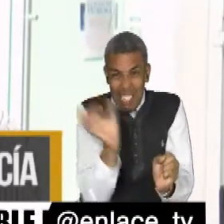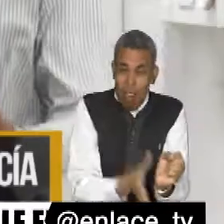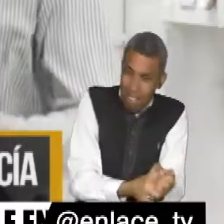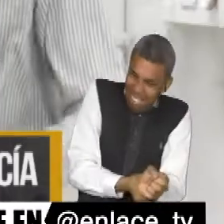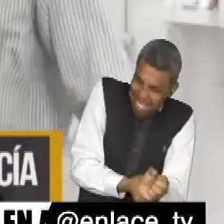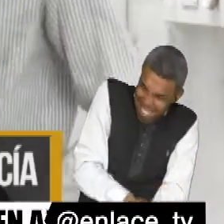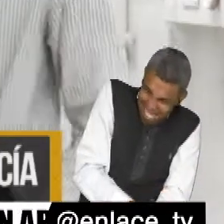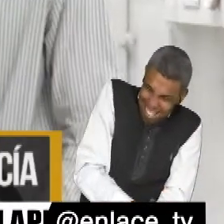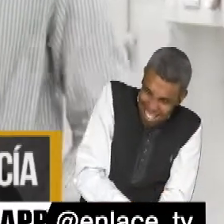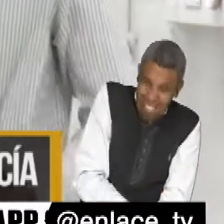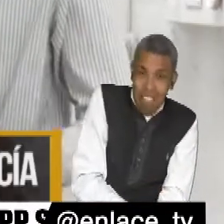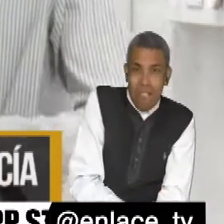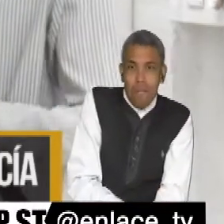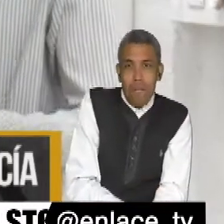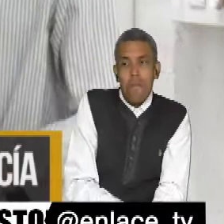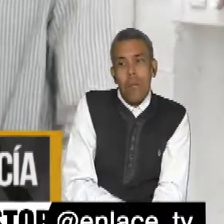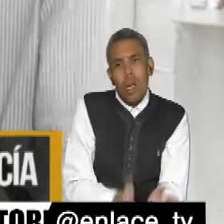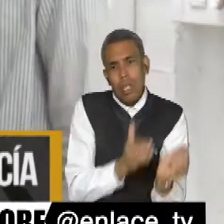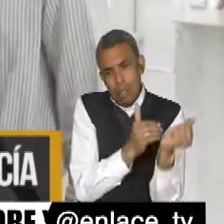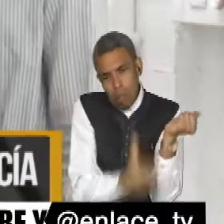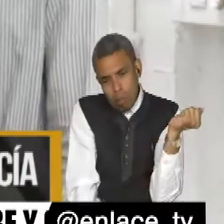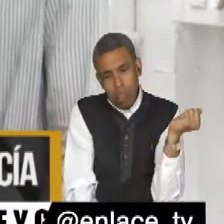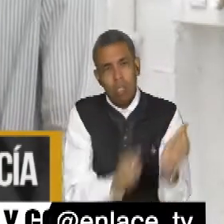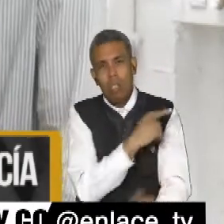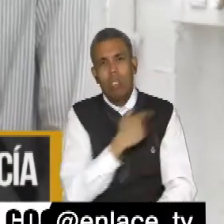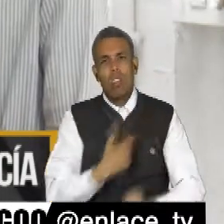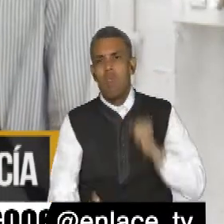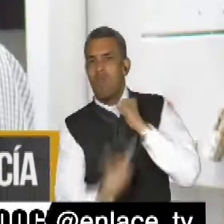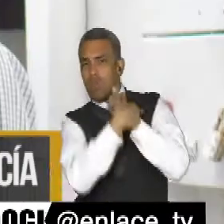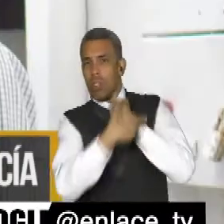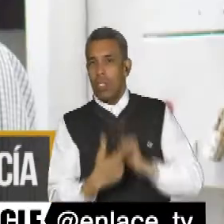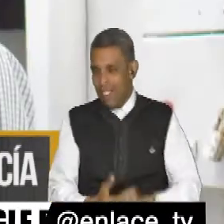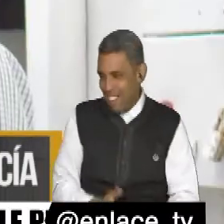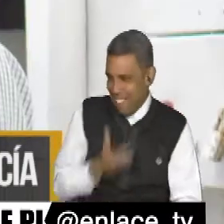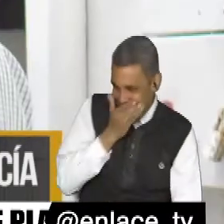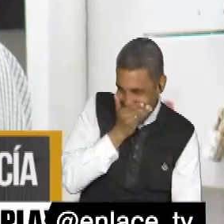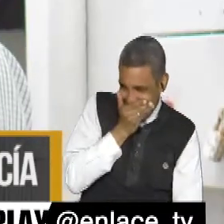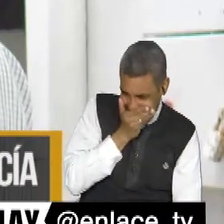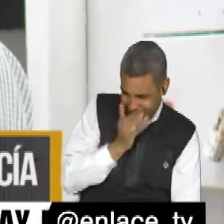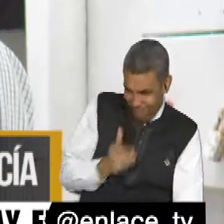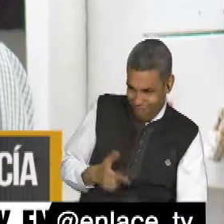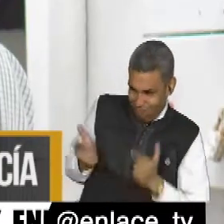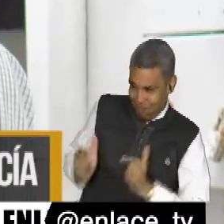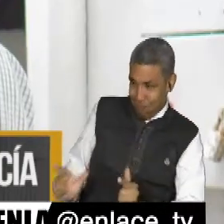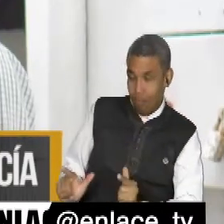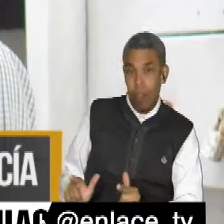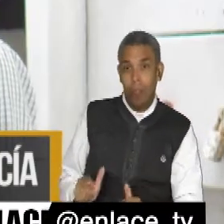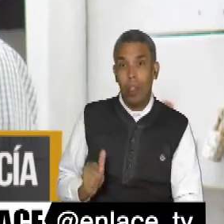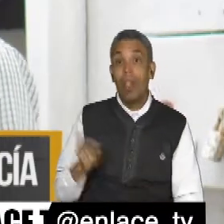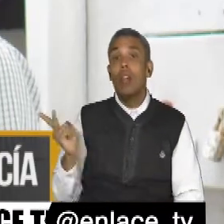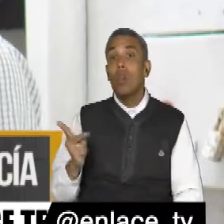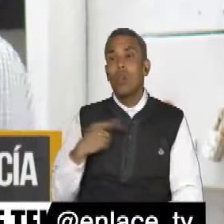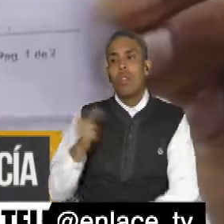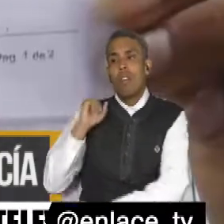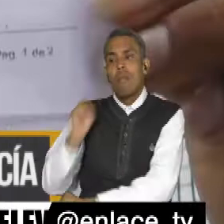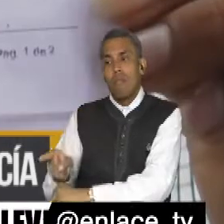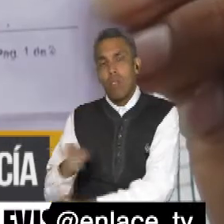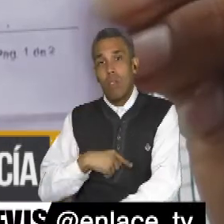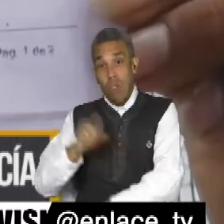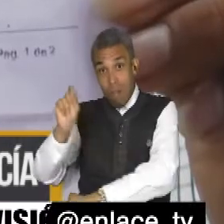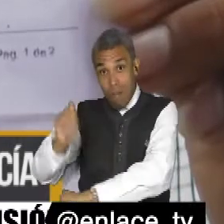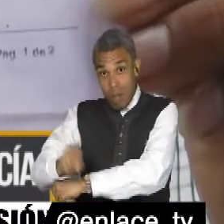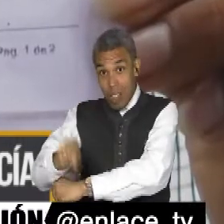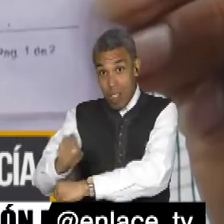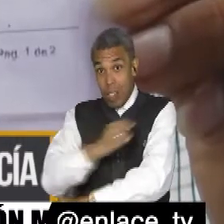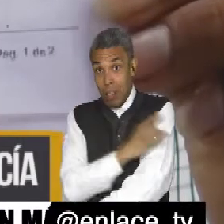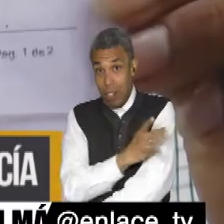lugar. Esta denuncia ya fue interpuesta por los afectados ante la Fiscalía. Enlace Noticias está a la espera del pronunciamiento de la policía frente